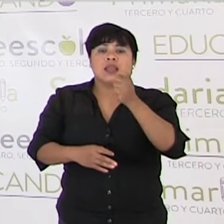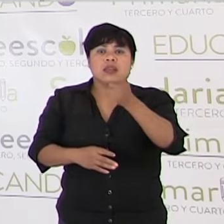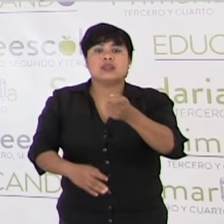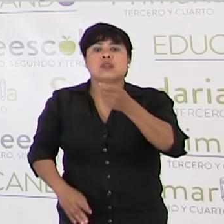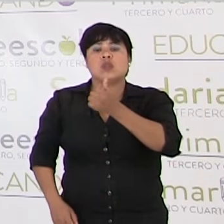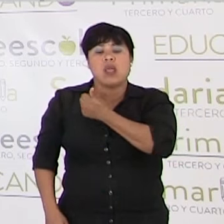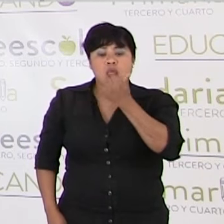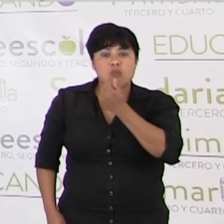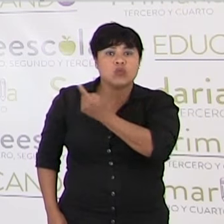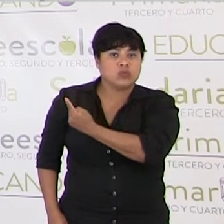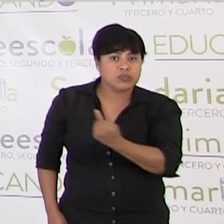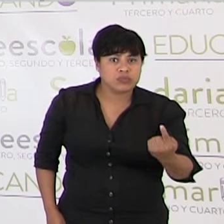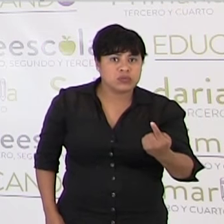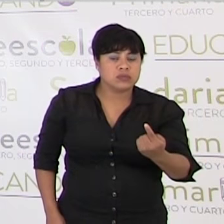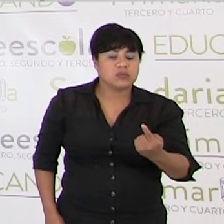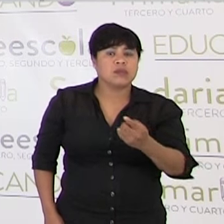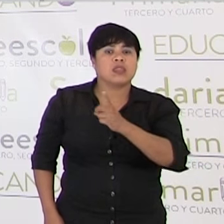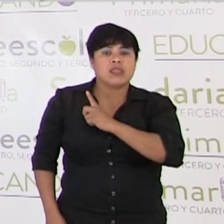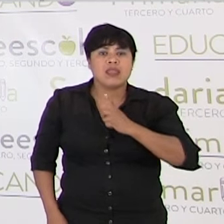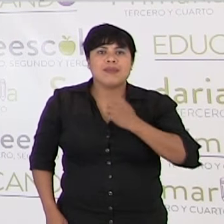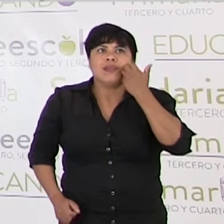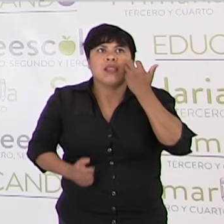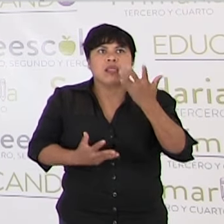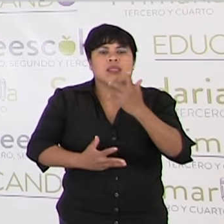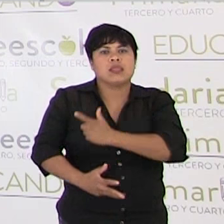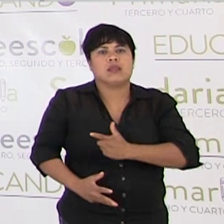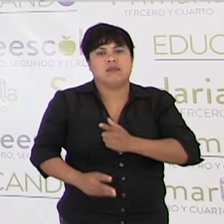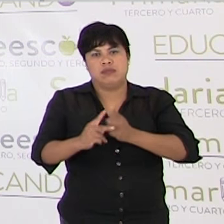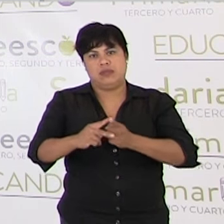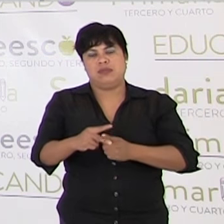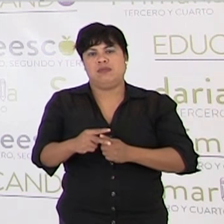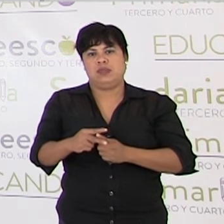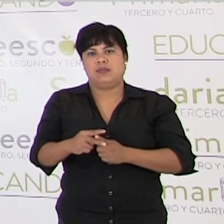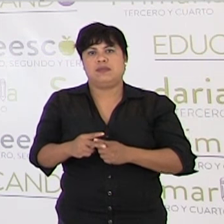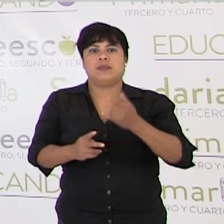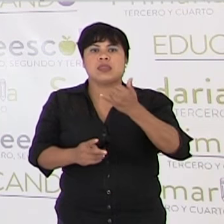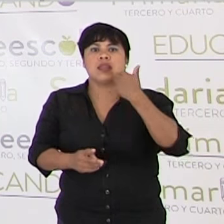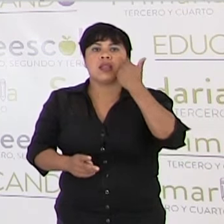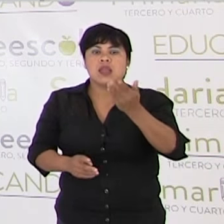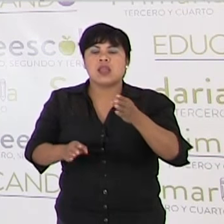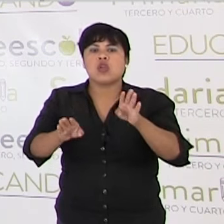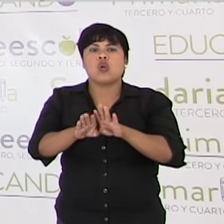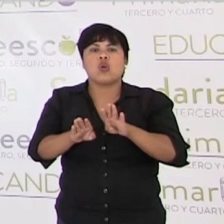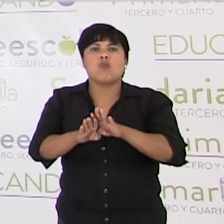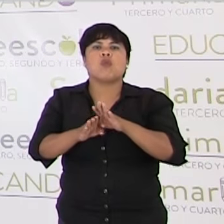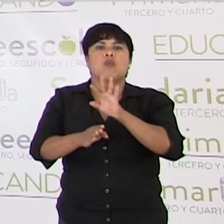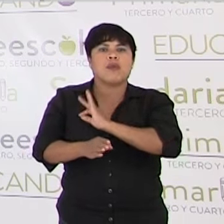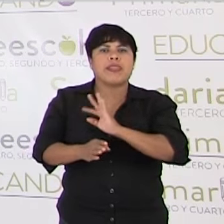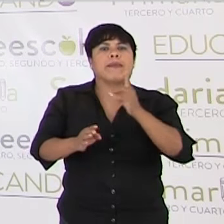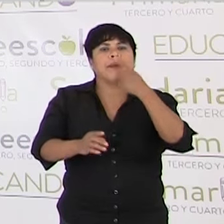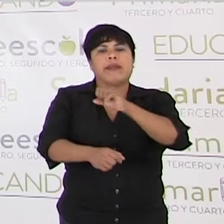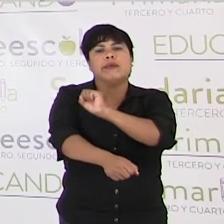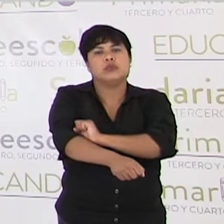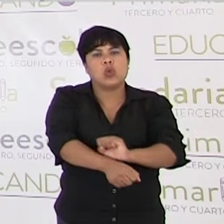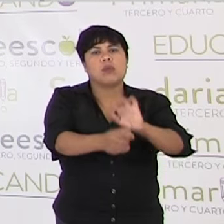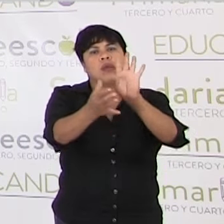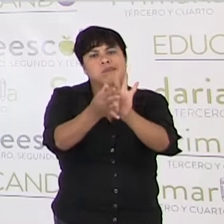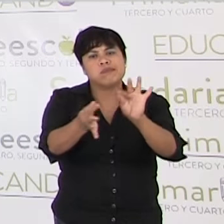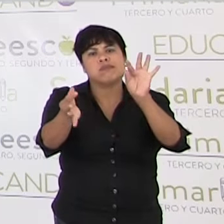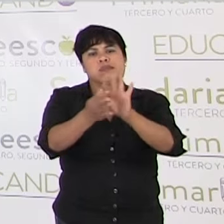de que los alumnos, ¿sí?, les guste matemáticas. ¿Y de qué forma, de qué manera?